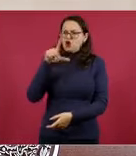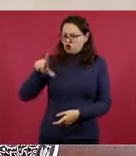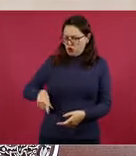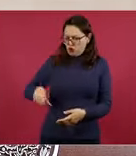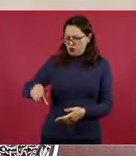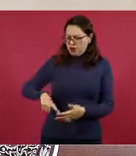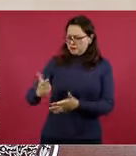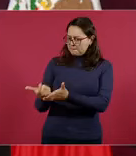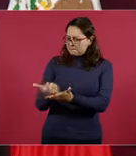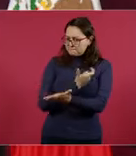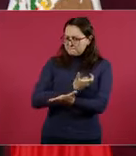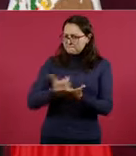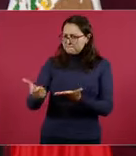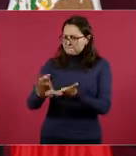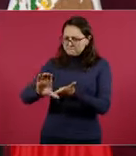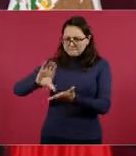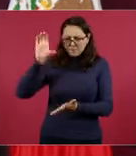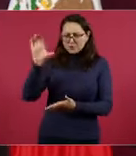el terreno,